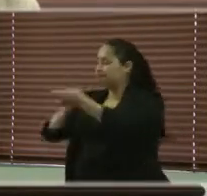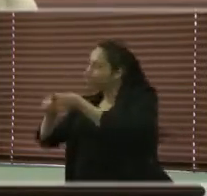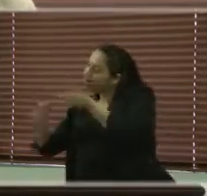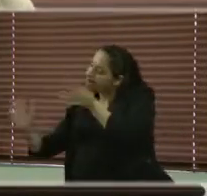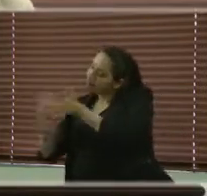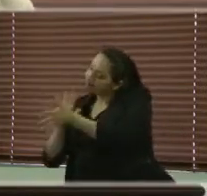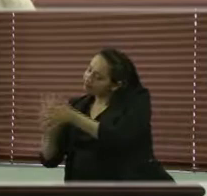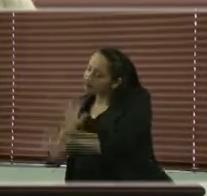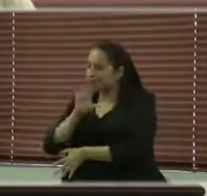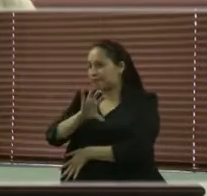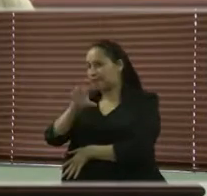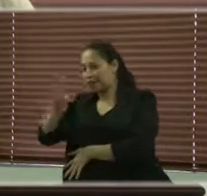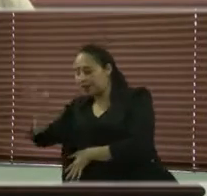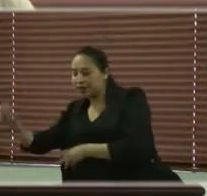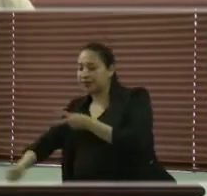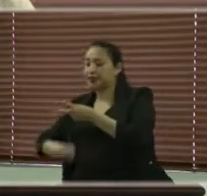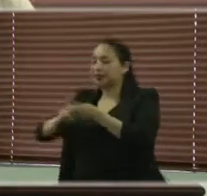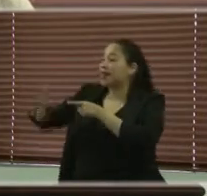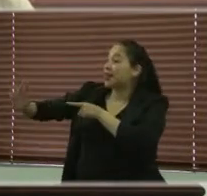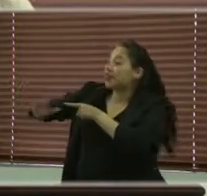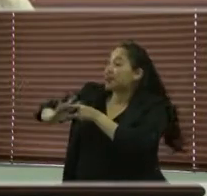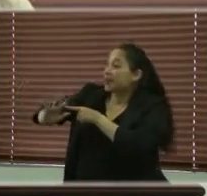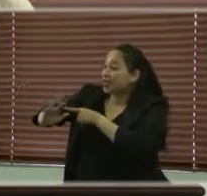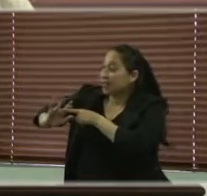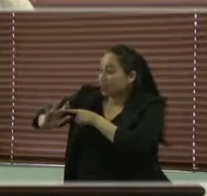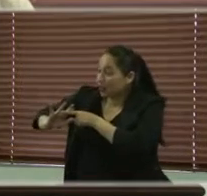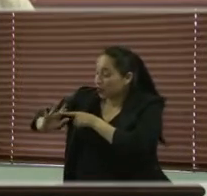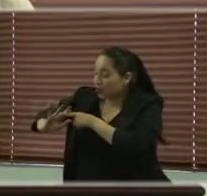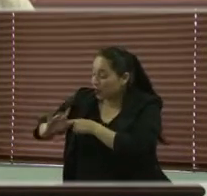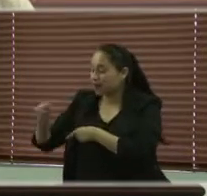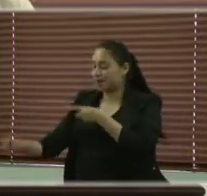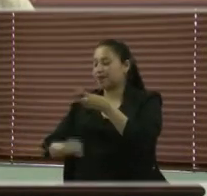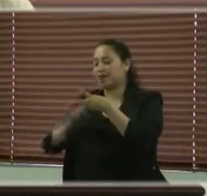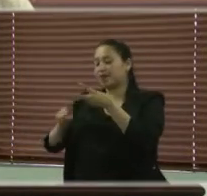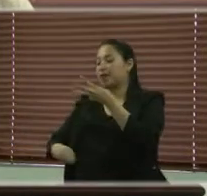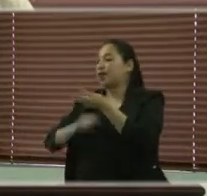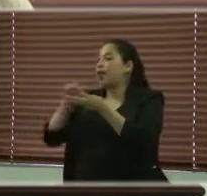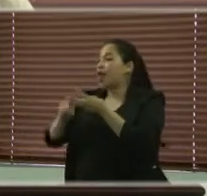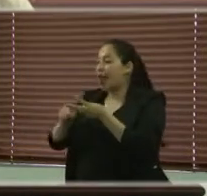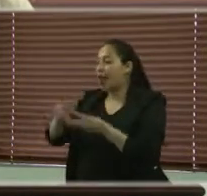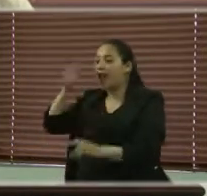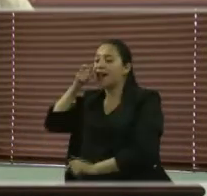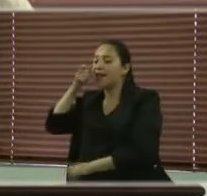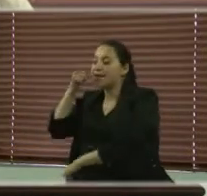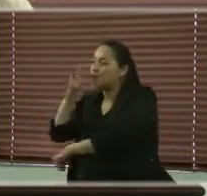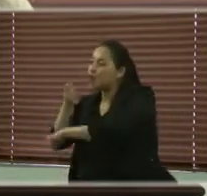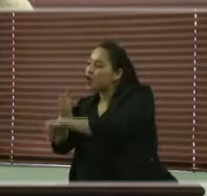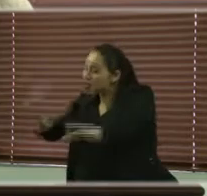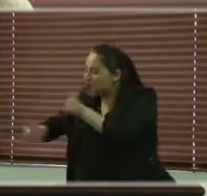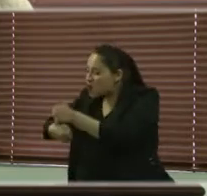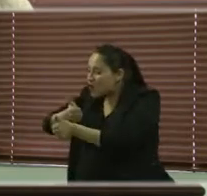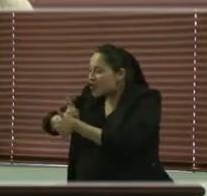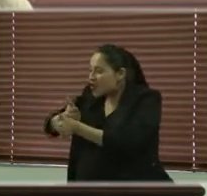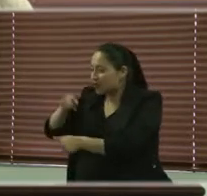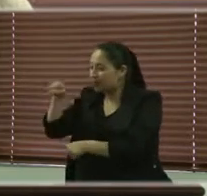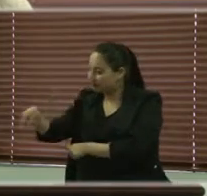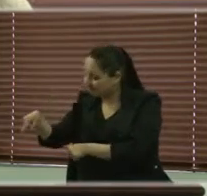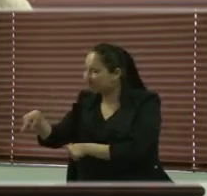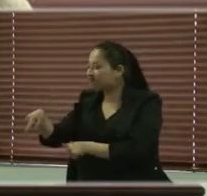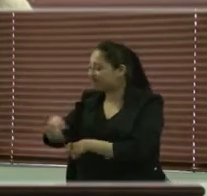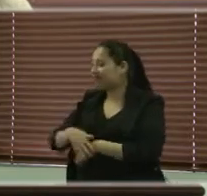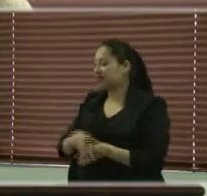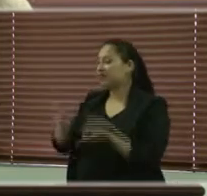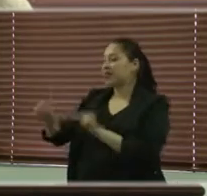país desde la implementación de la convención el monitoreo de la implementación de la convención Y por supuesto